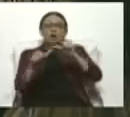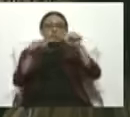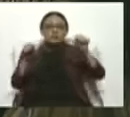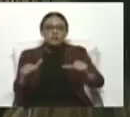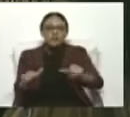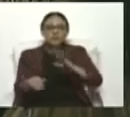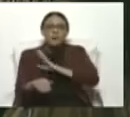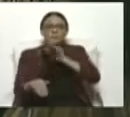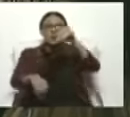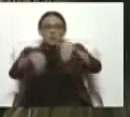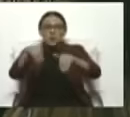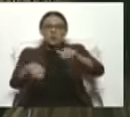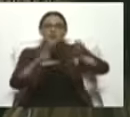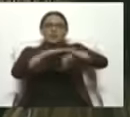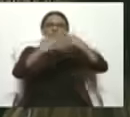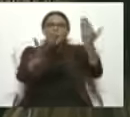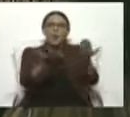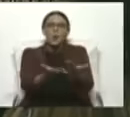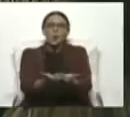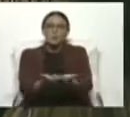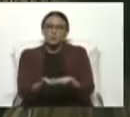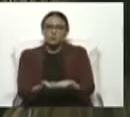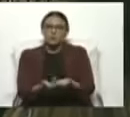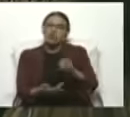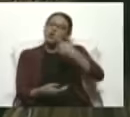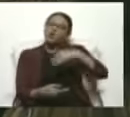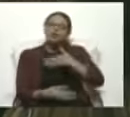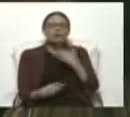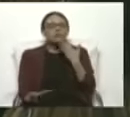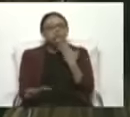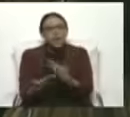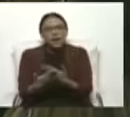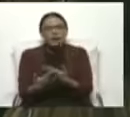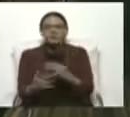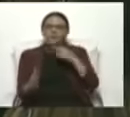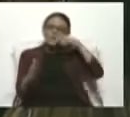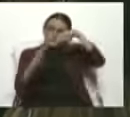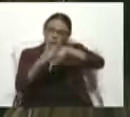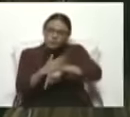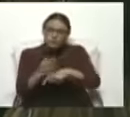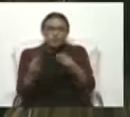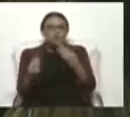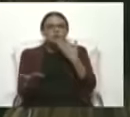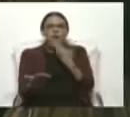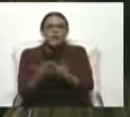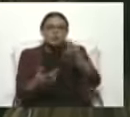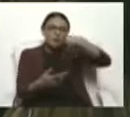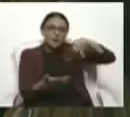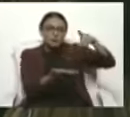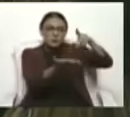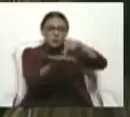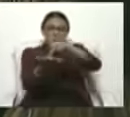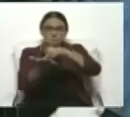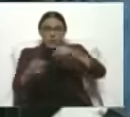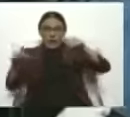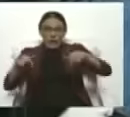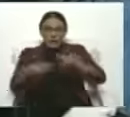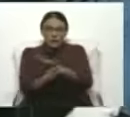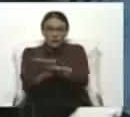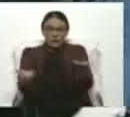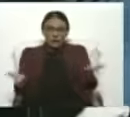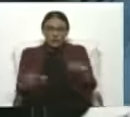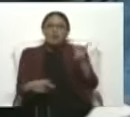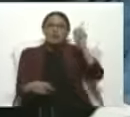electoral del mundo. Y queremos agradecer profundamente a cada uno de los que están presentes y especialmente a